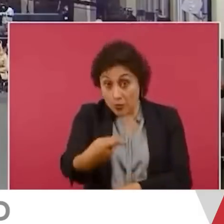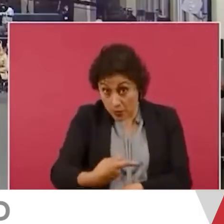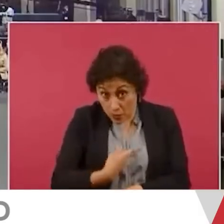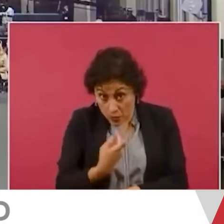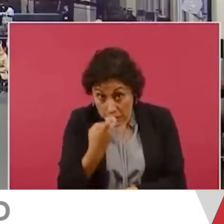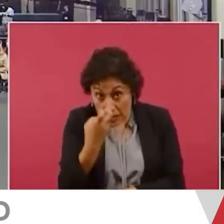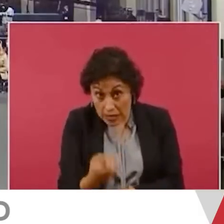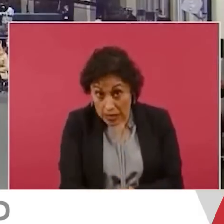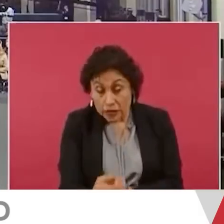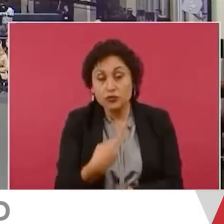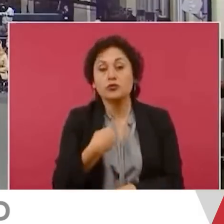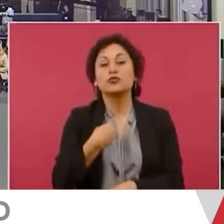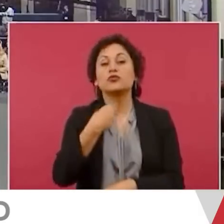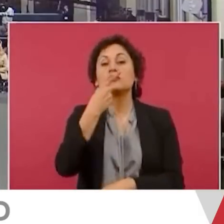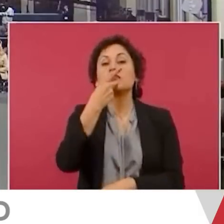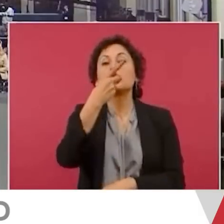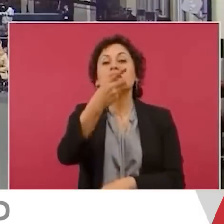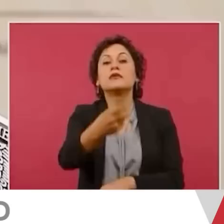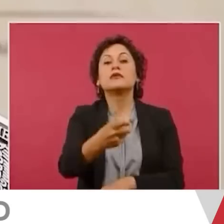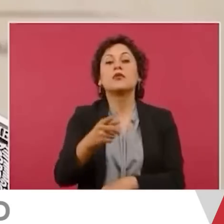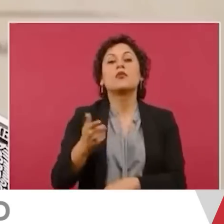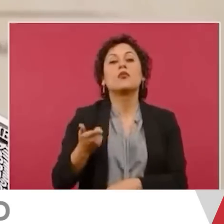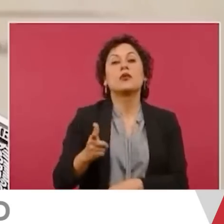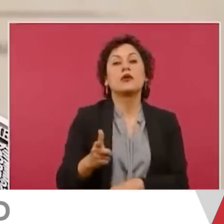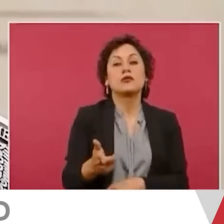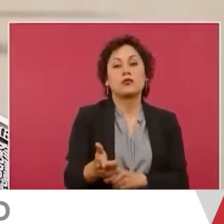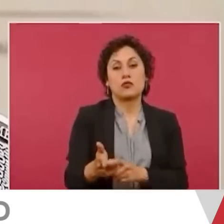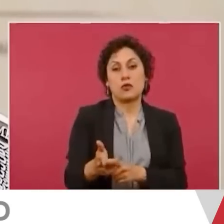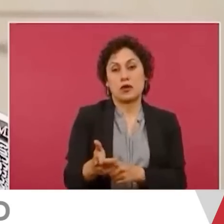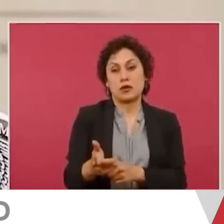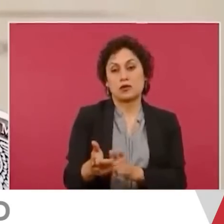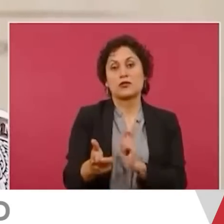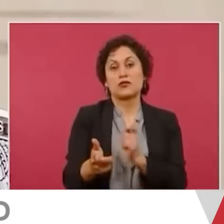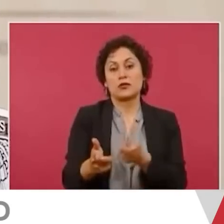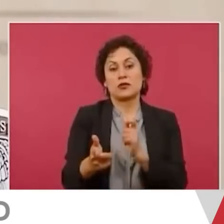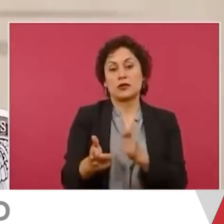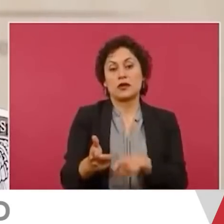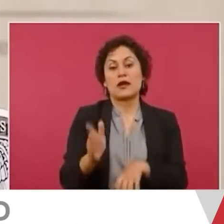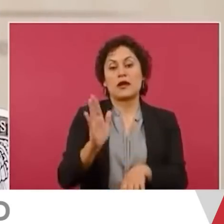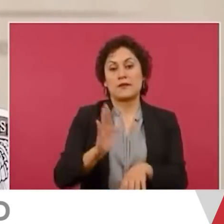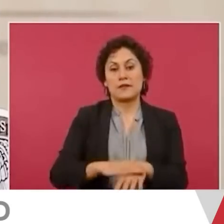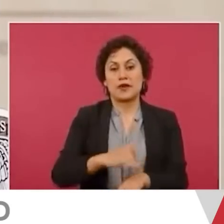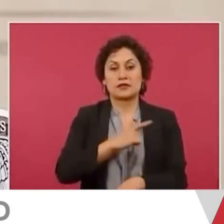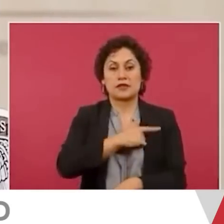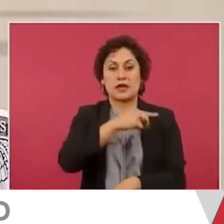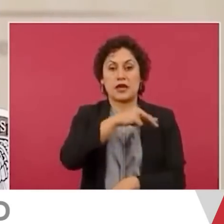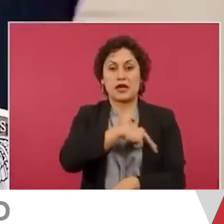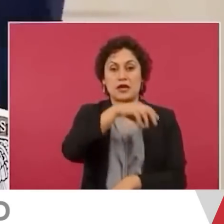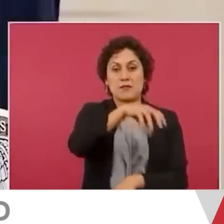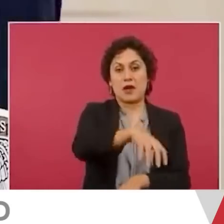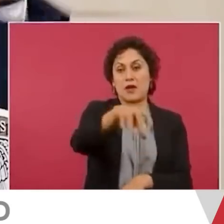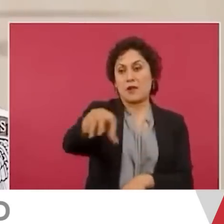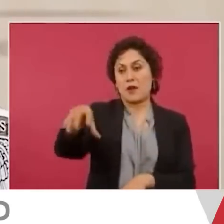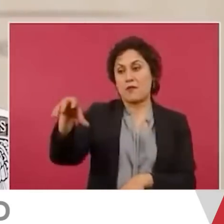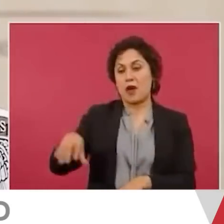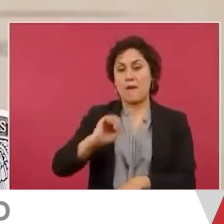en Guanajuato es donde tenemos más cuarteles de la Guardia Nacional. Y